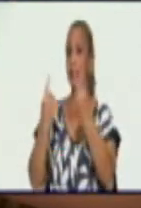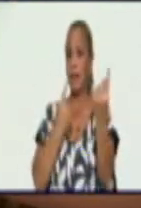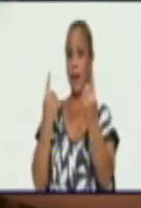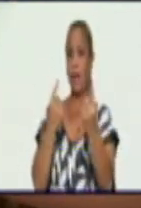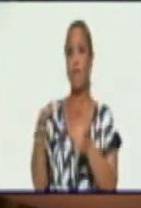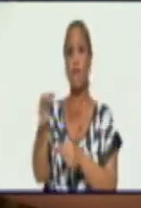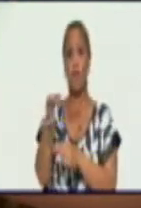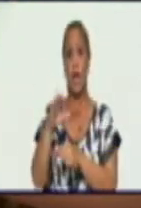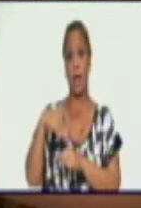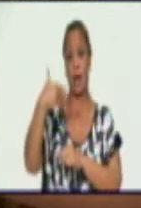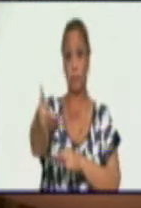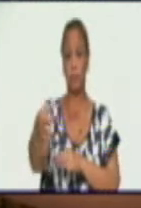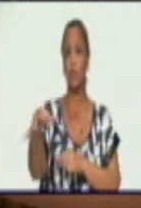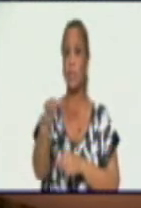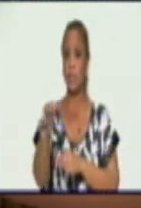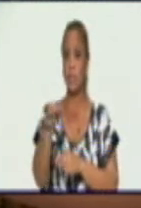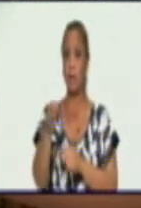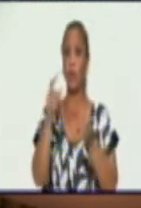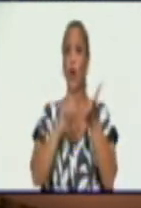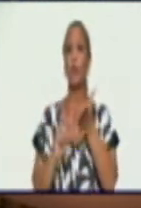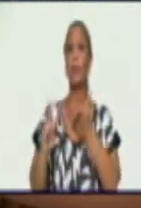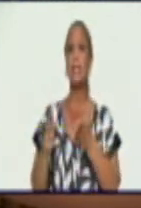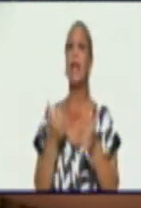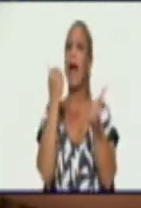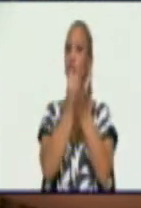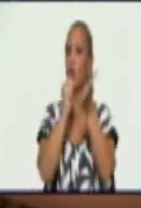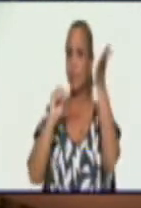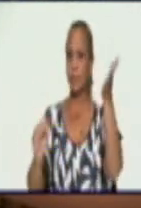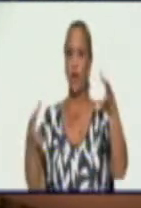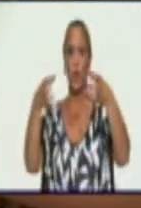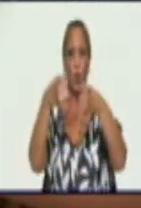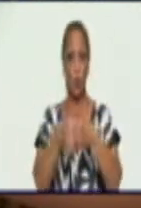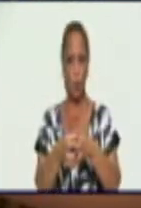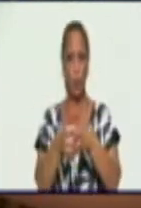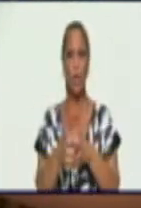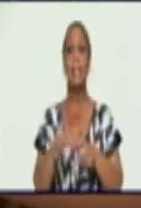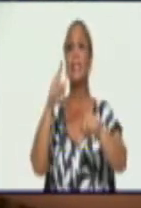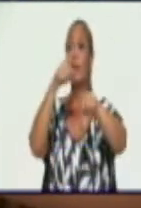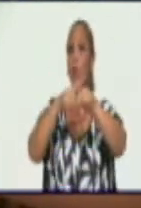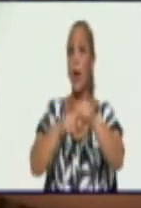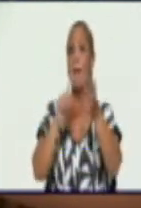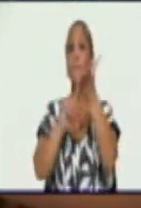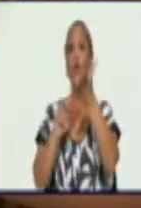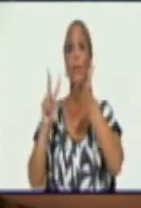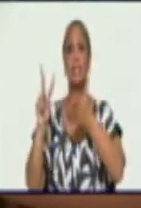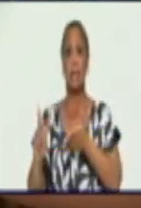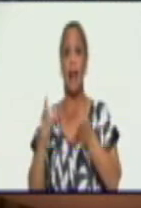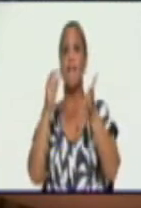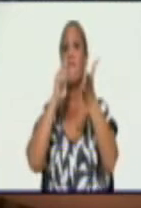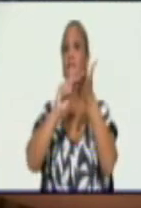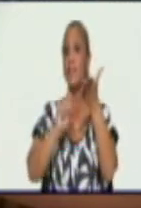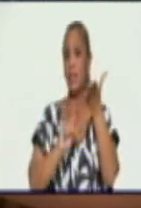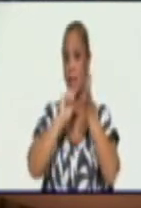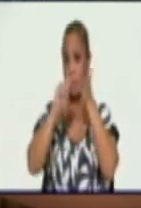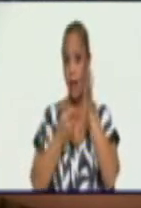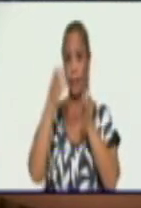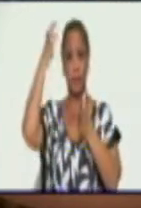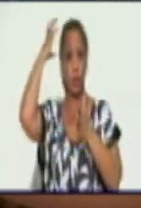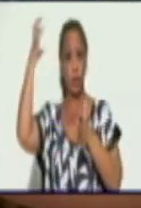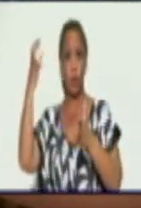se van a autorizar por el grupo temporal provincial con la firma de nuestro gobernador